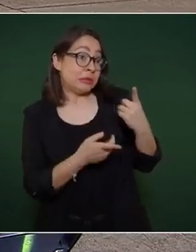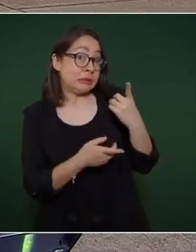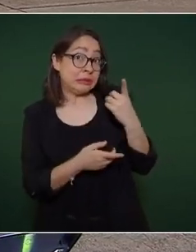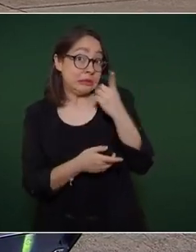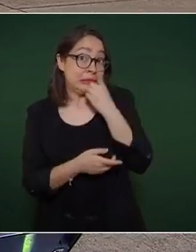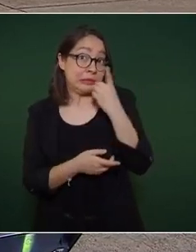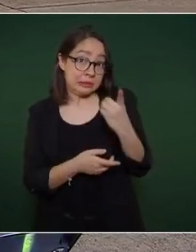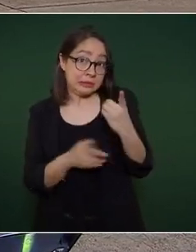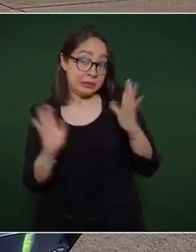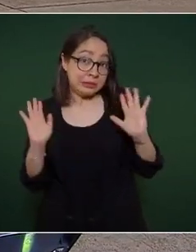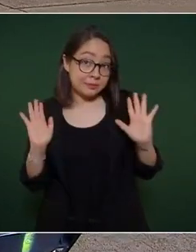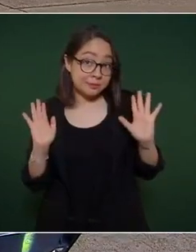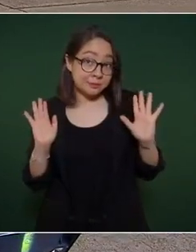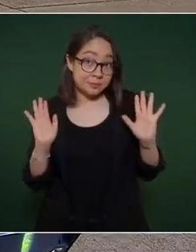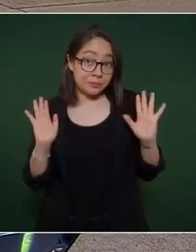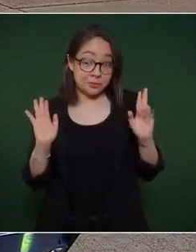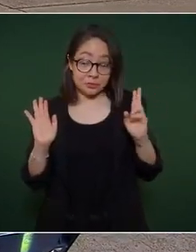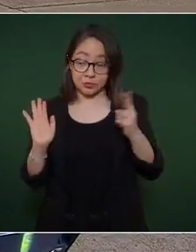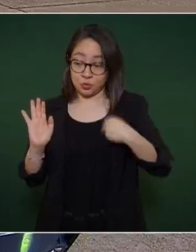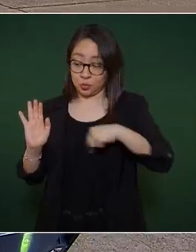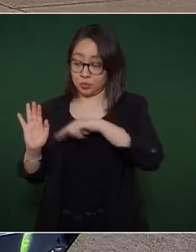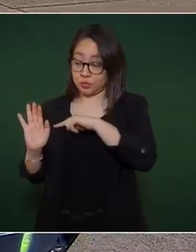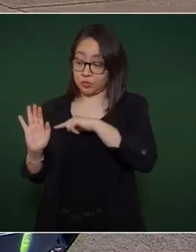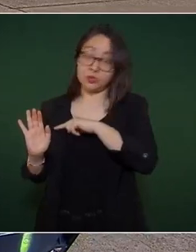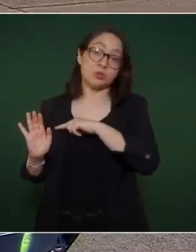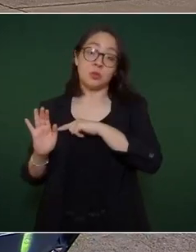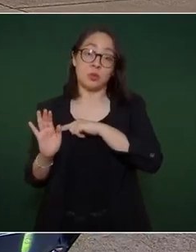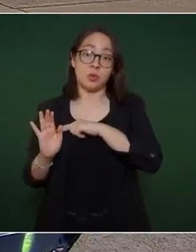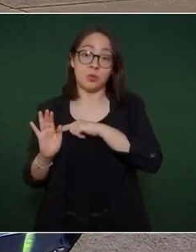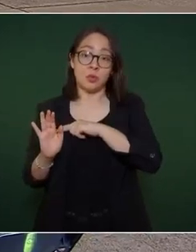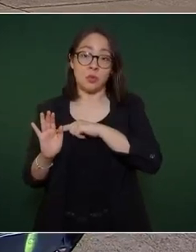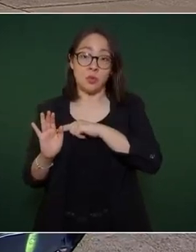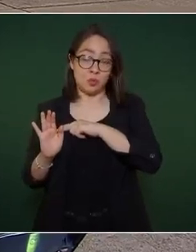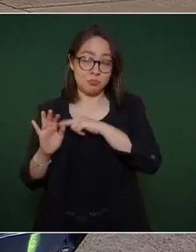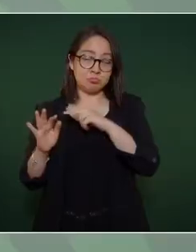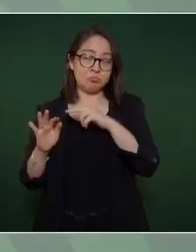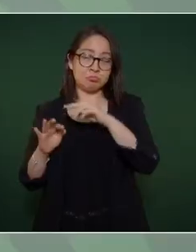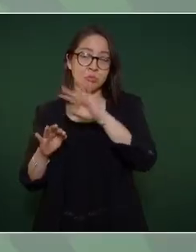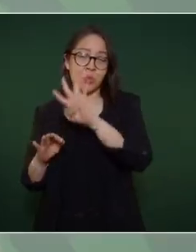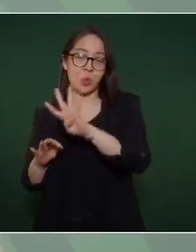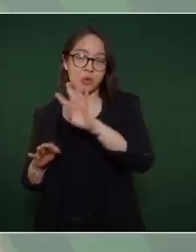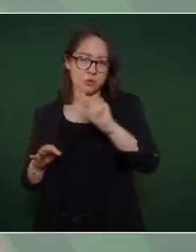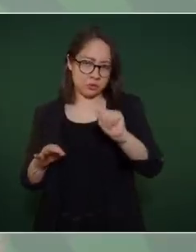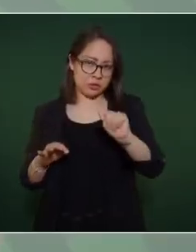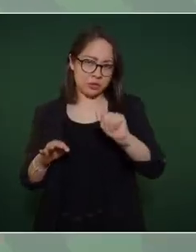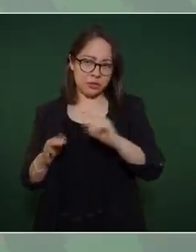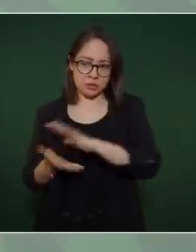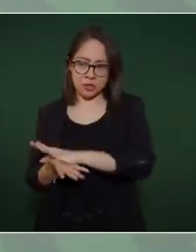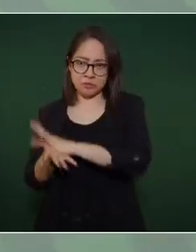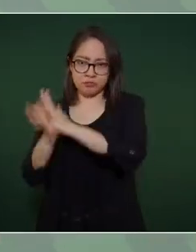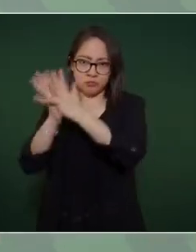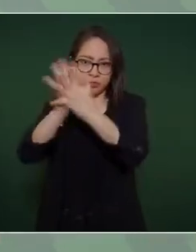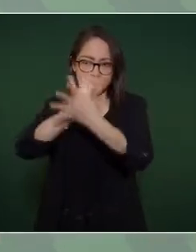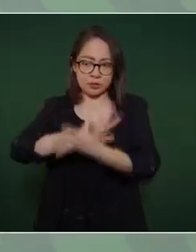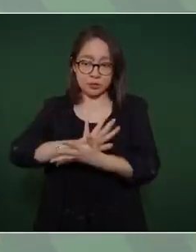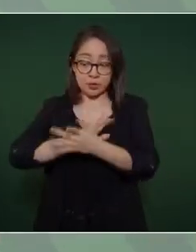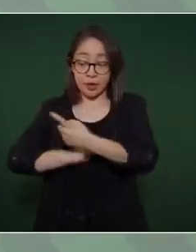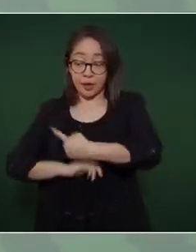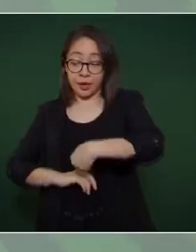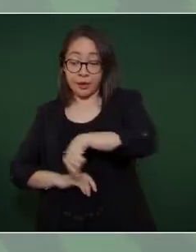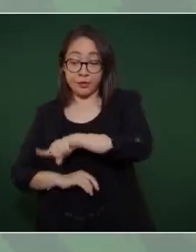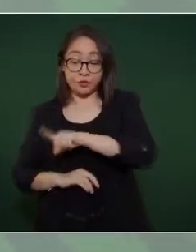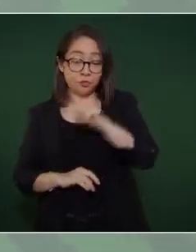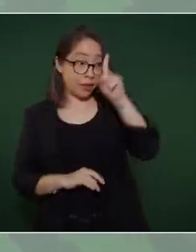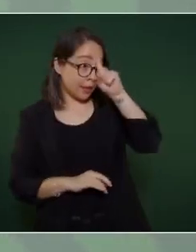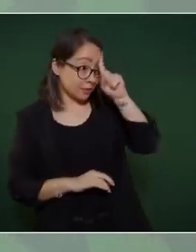gente simpatizante de nuestro movimiento de la transformación son los que están de asesores de